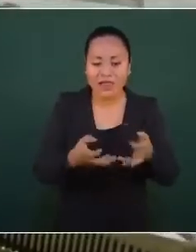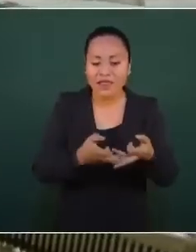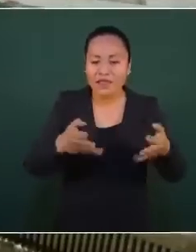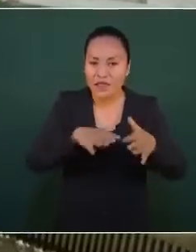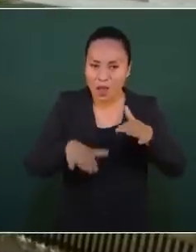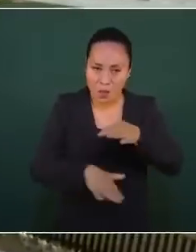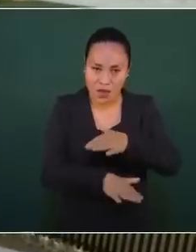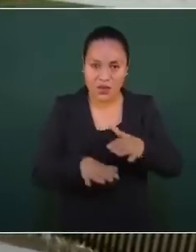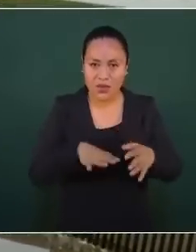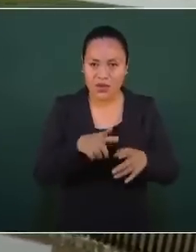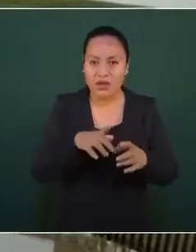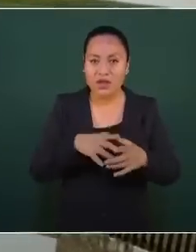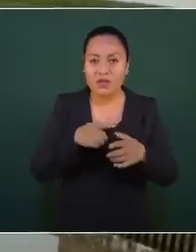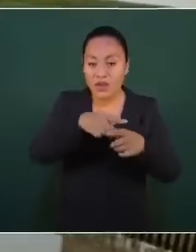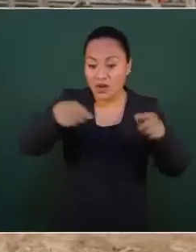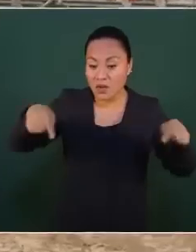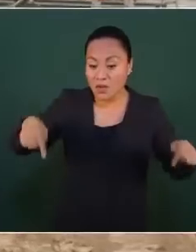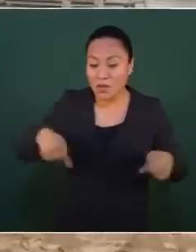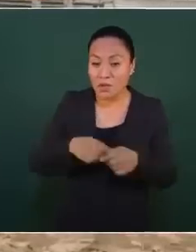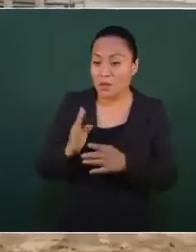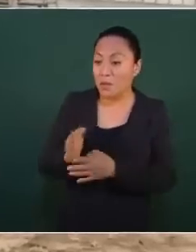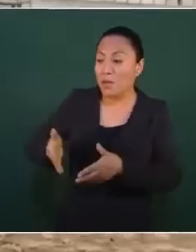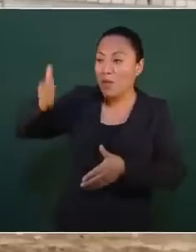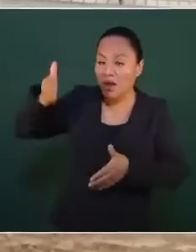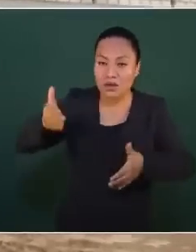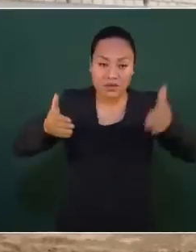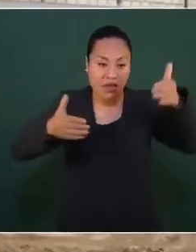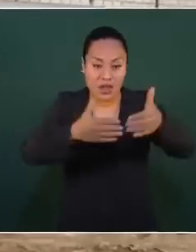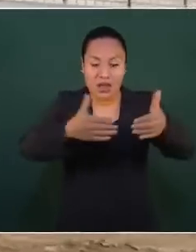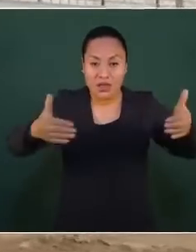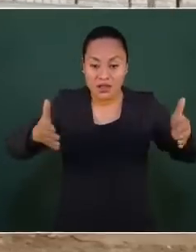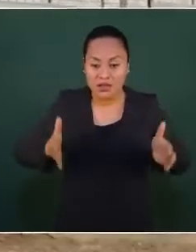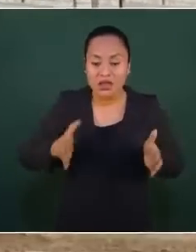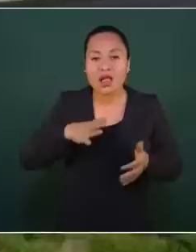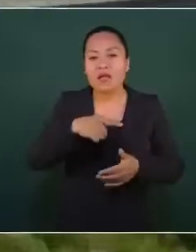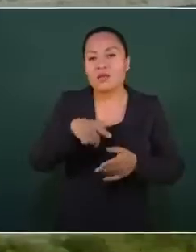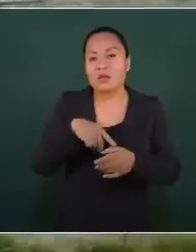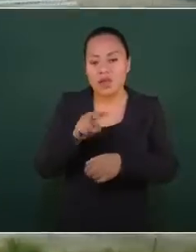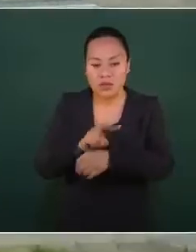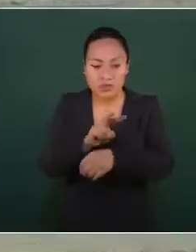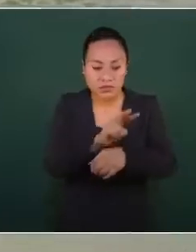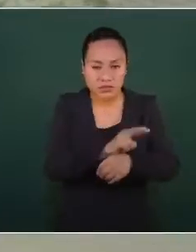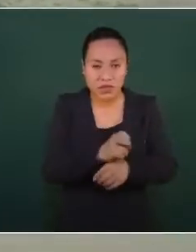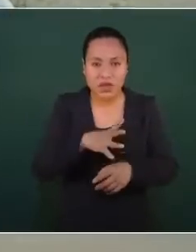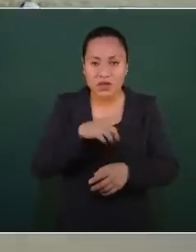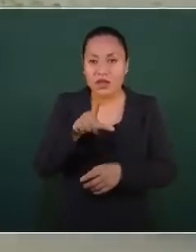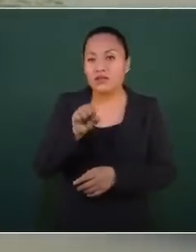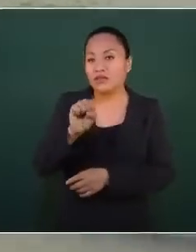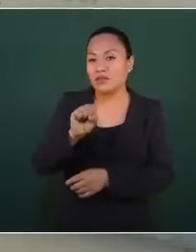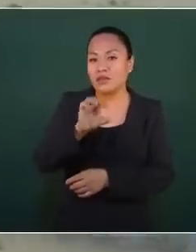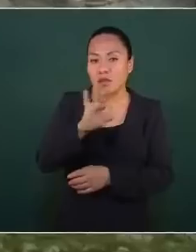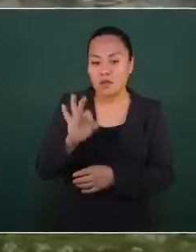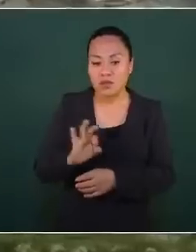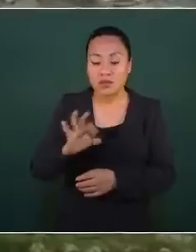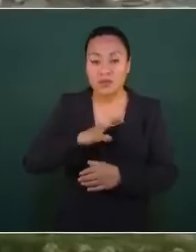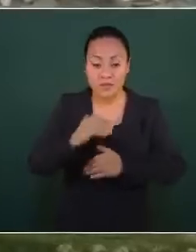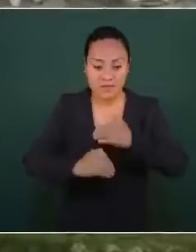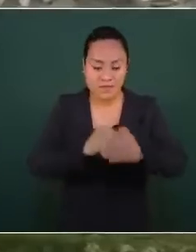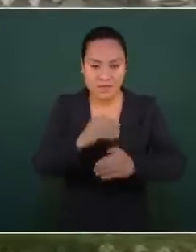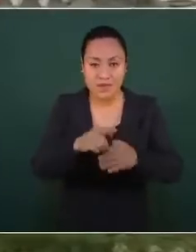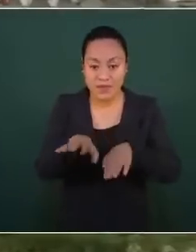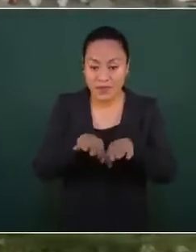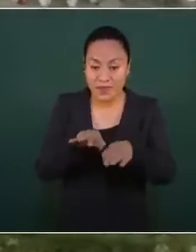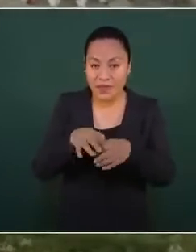Concluyó el enrejado de la barda perimetral frontal y la barda de salvaguarda del área de almacenamiento registra un 60% de avance y se trabaja